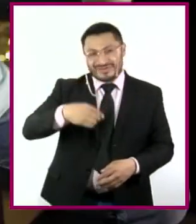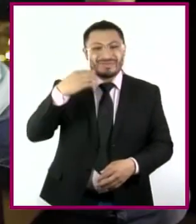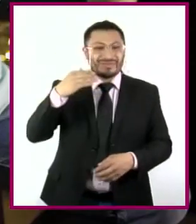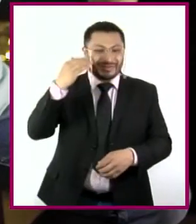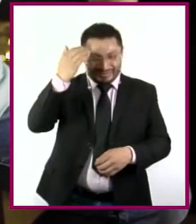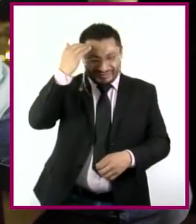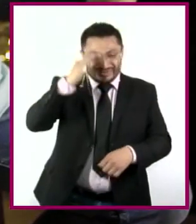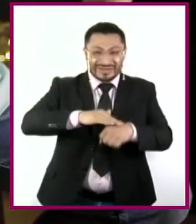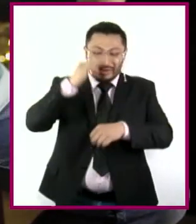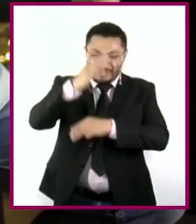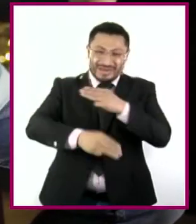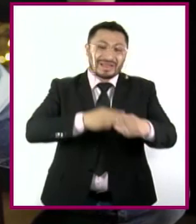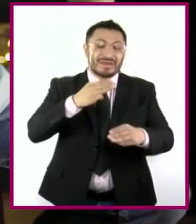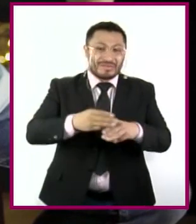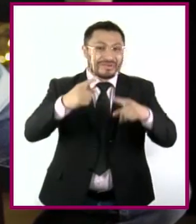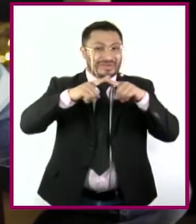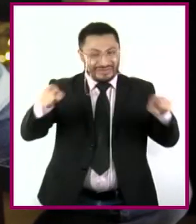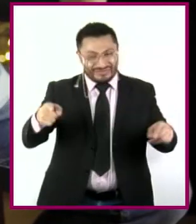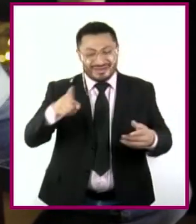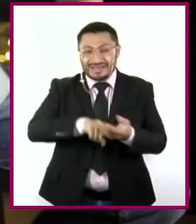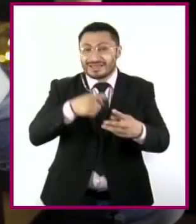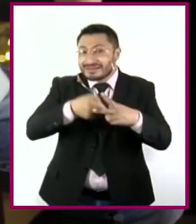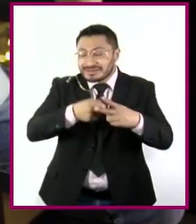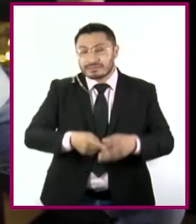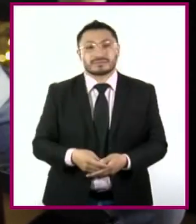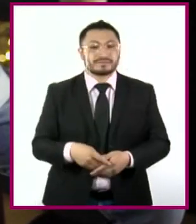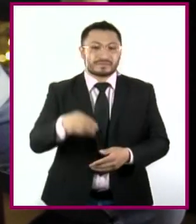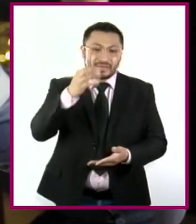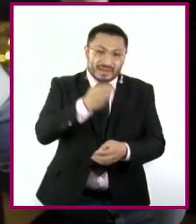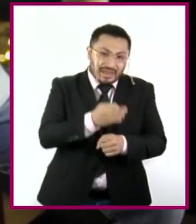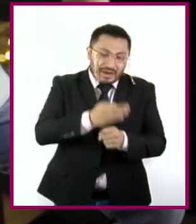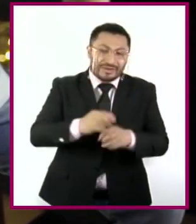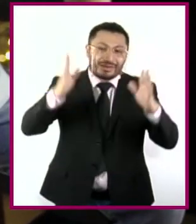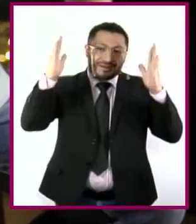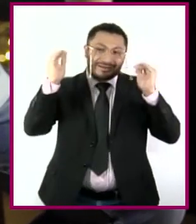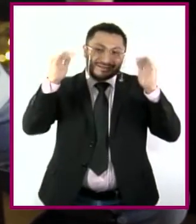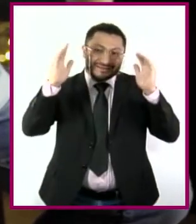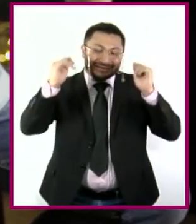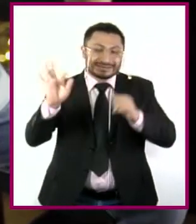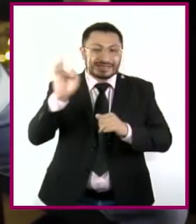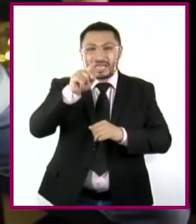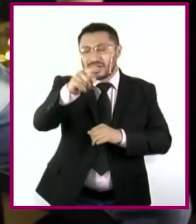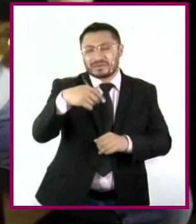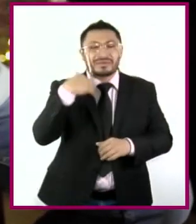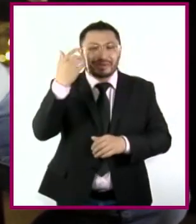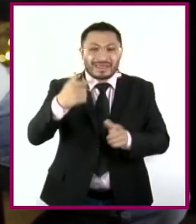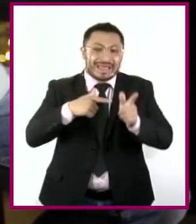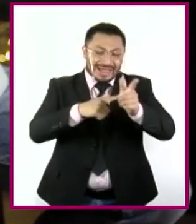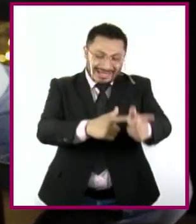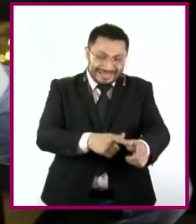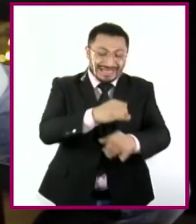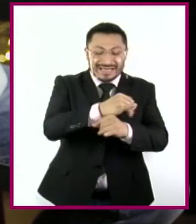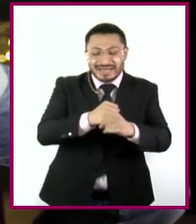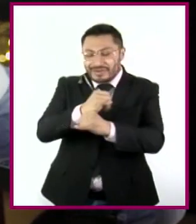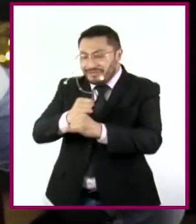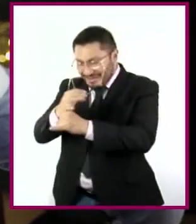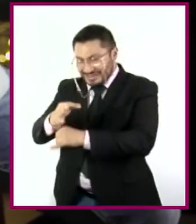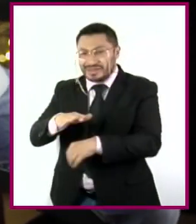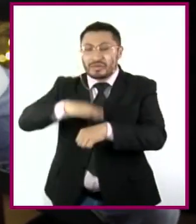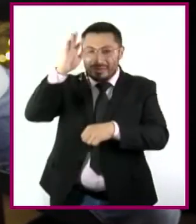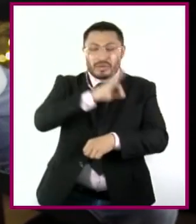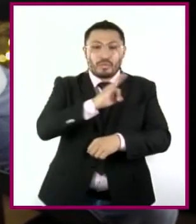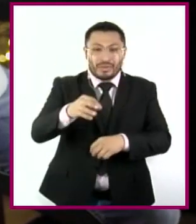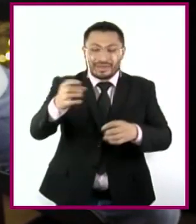manera. Pues lamentablemente llegó el momento de despedirnos. Si se quedaron con ganas de poner manos a la obra,